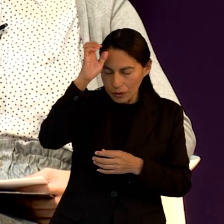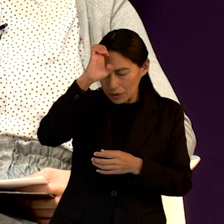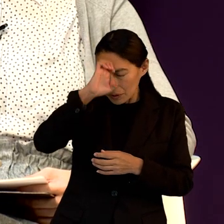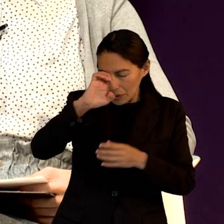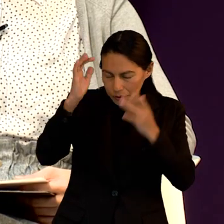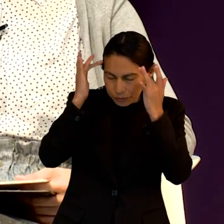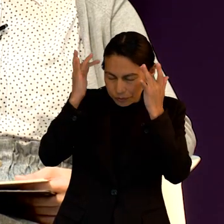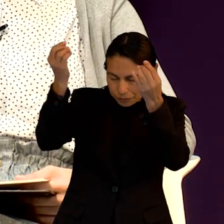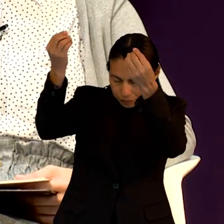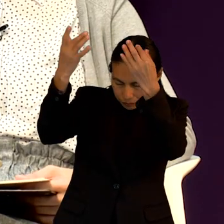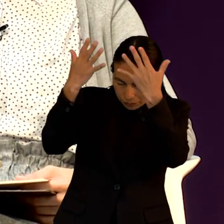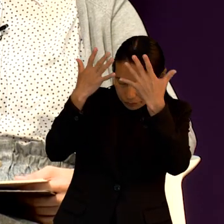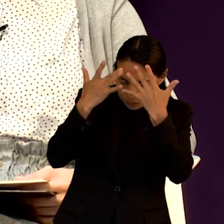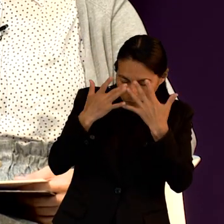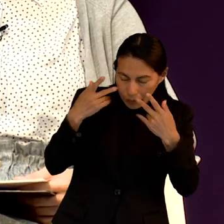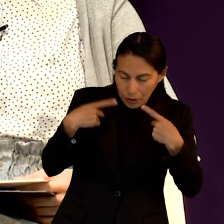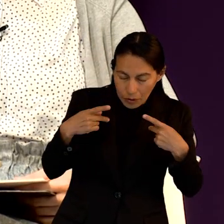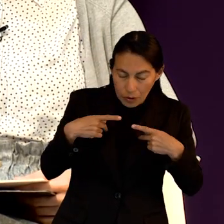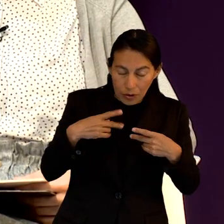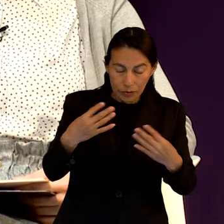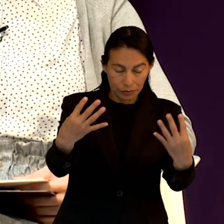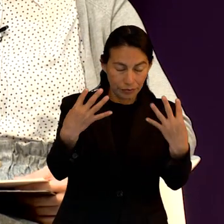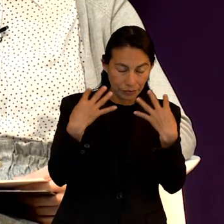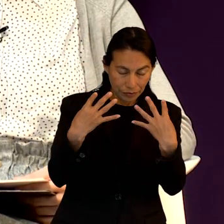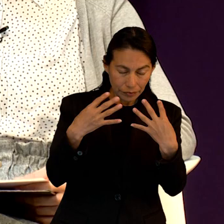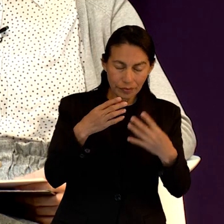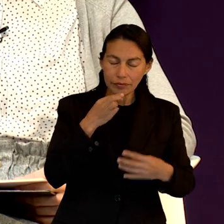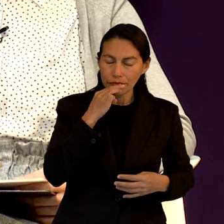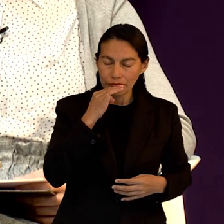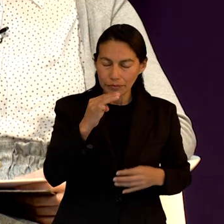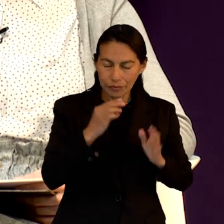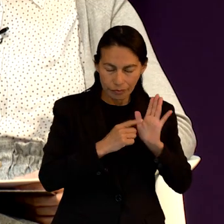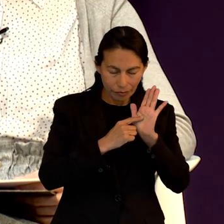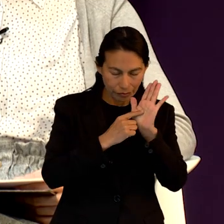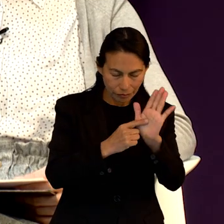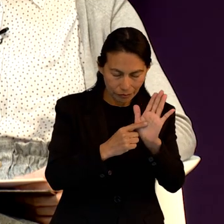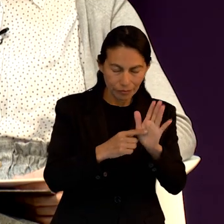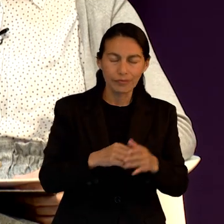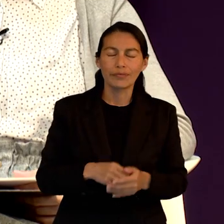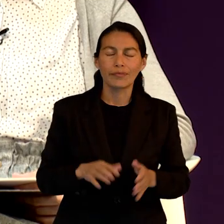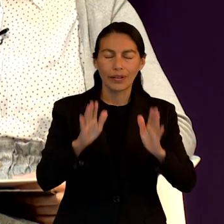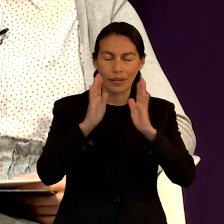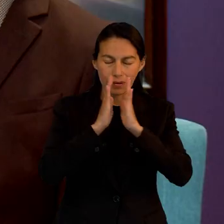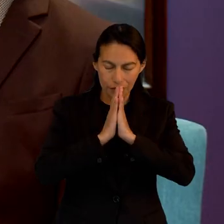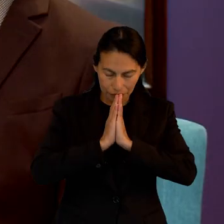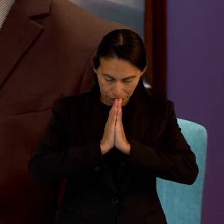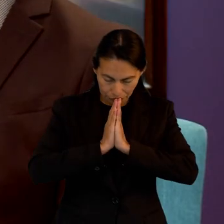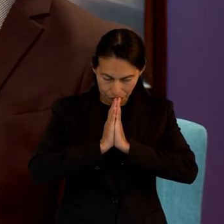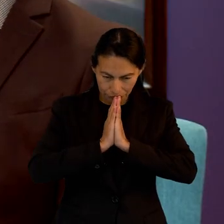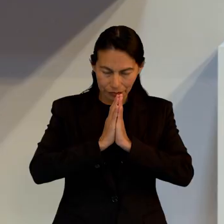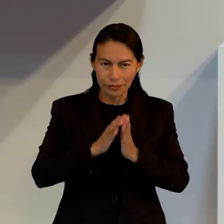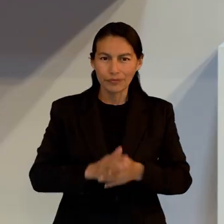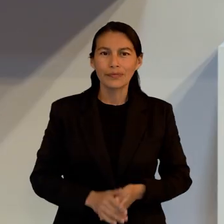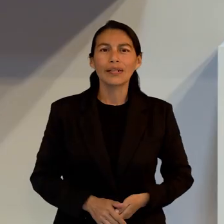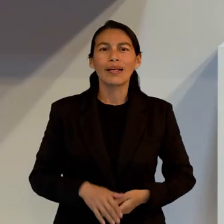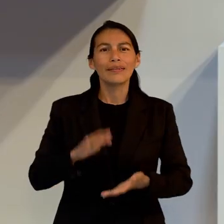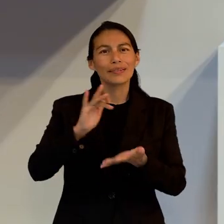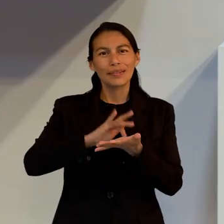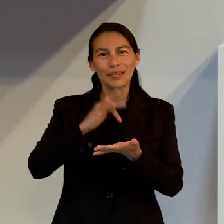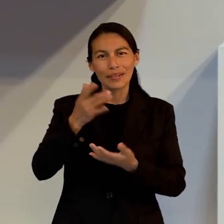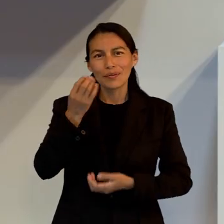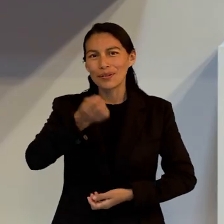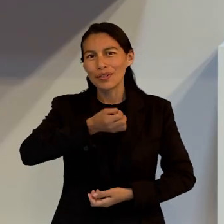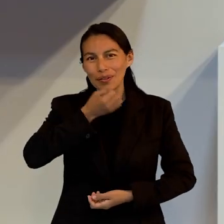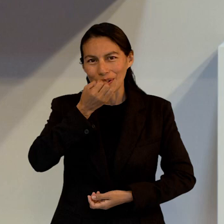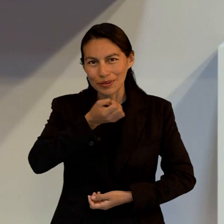podamos dar un mensaje a quienes los están viendo gracias en el nombre de jesús amén amén gracias por la oración